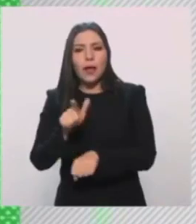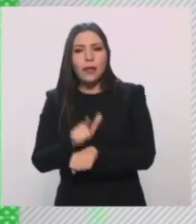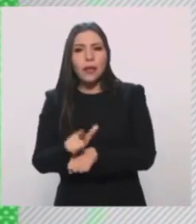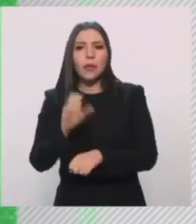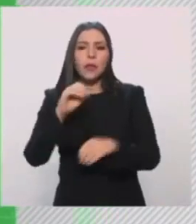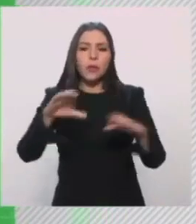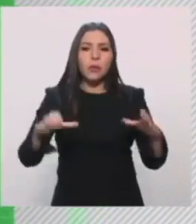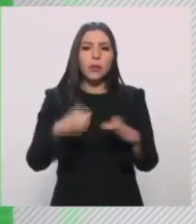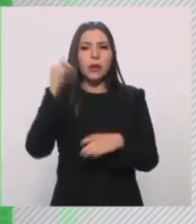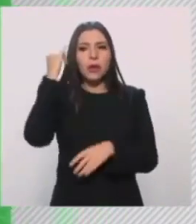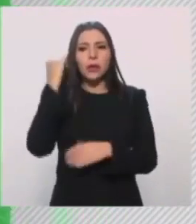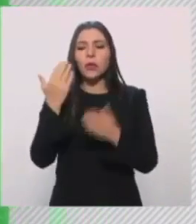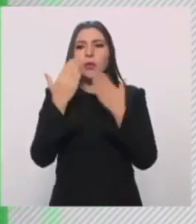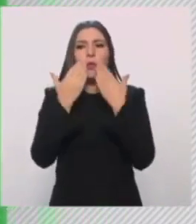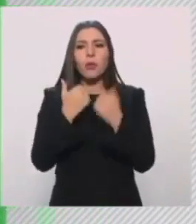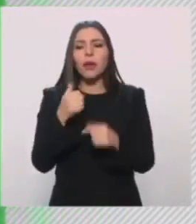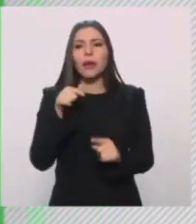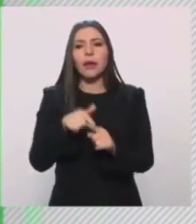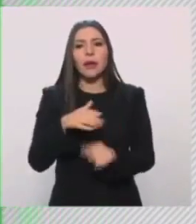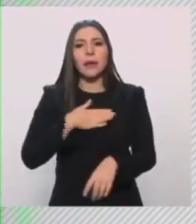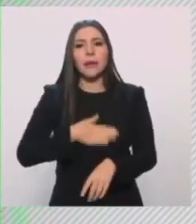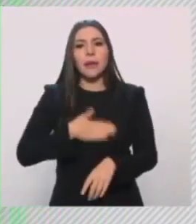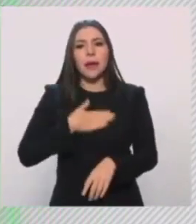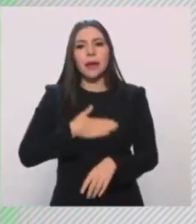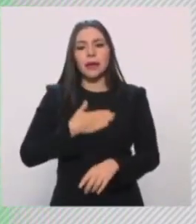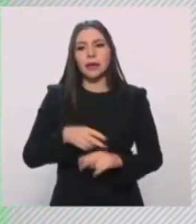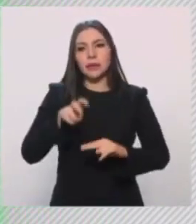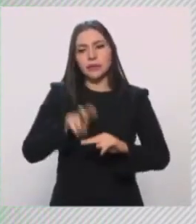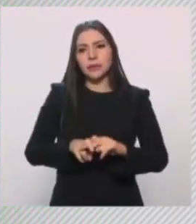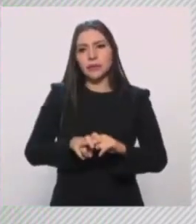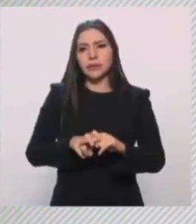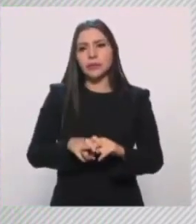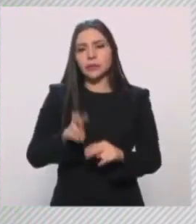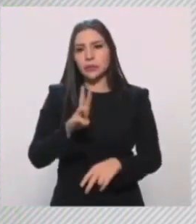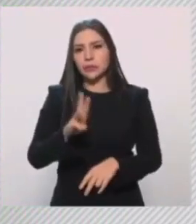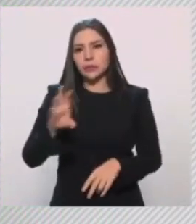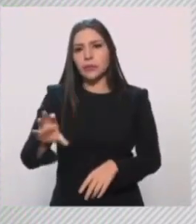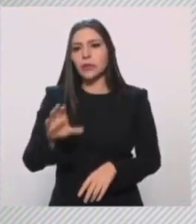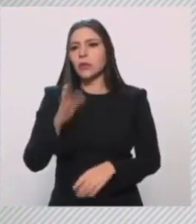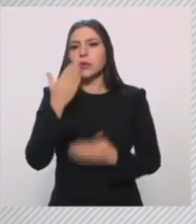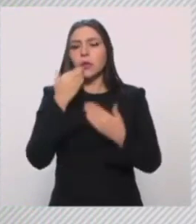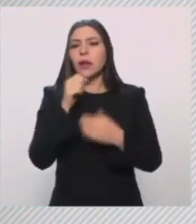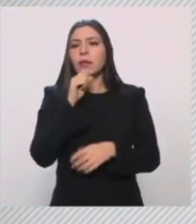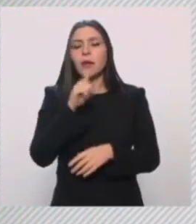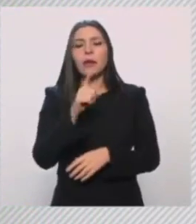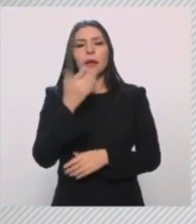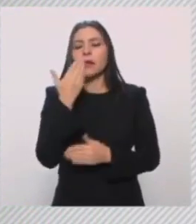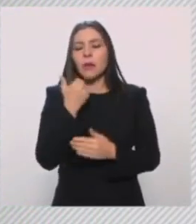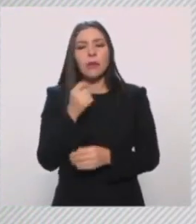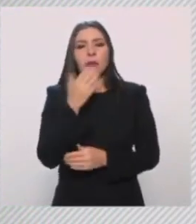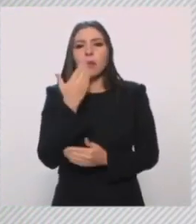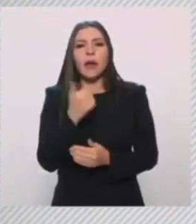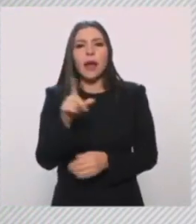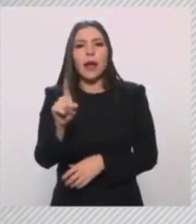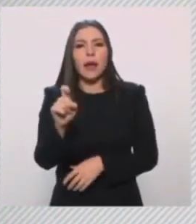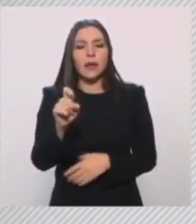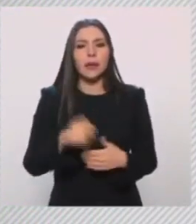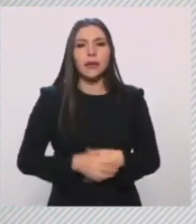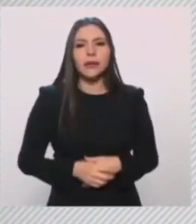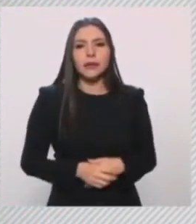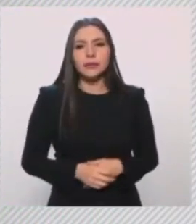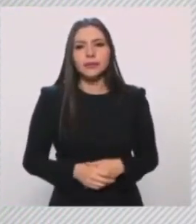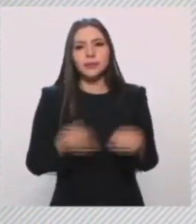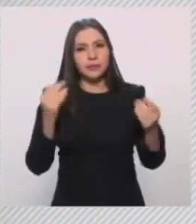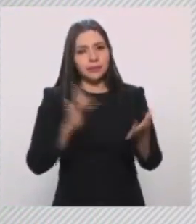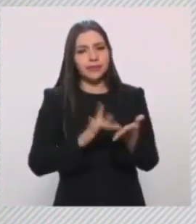indígenas que no cuentan con este servicio de saneamiento y menos también de acceso al agua. Pues doctor Zagal, muchísimas gracias por conversar con nosotros